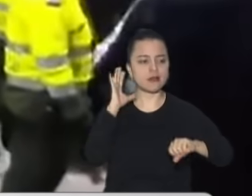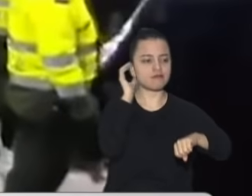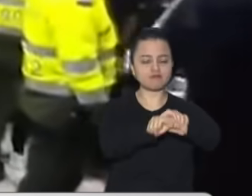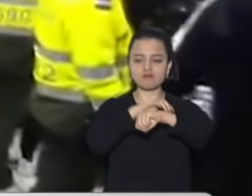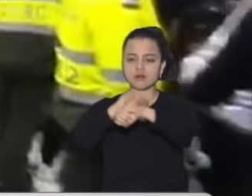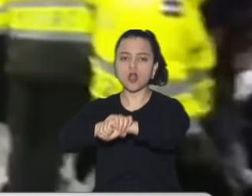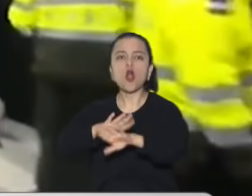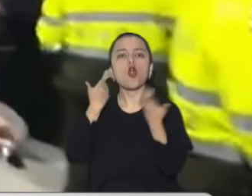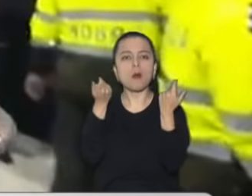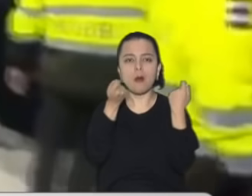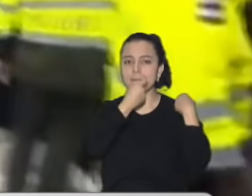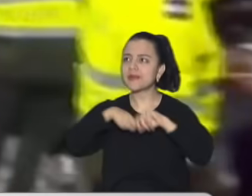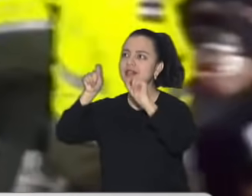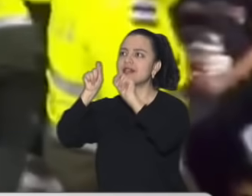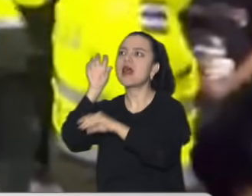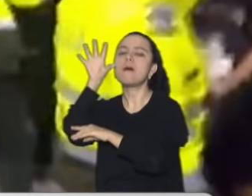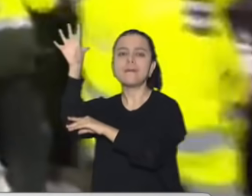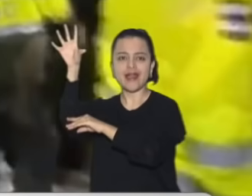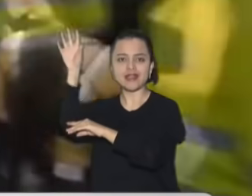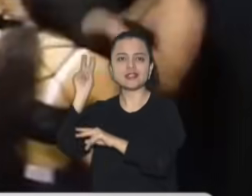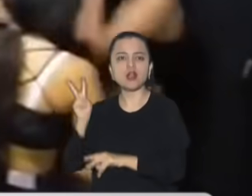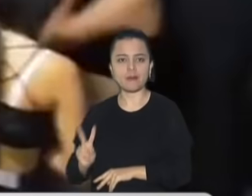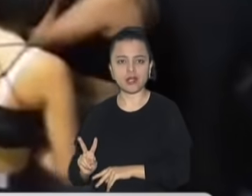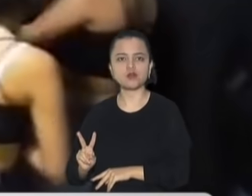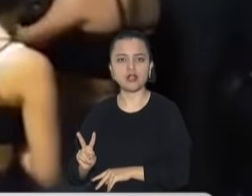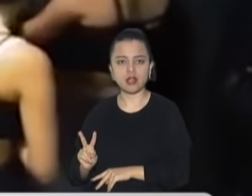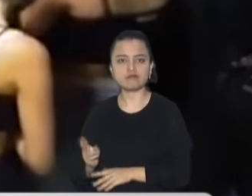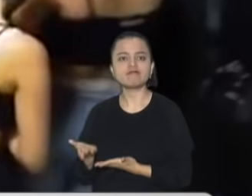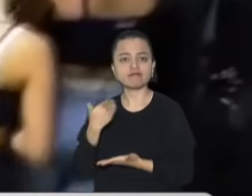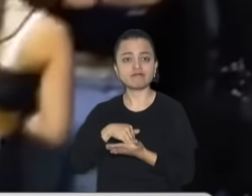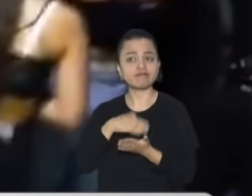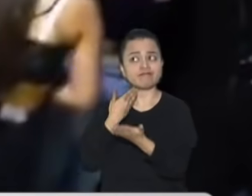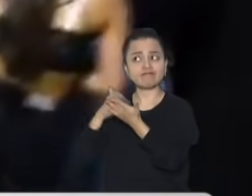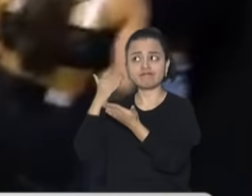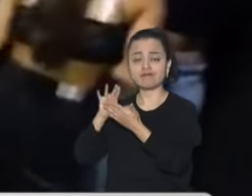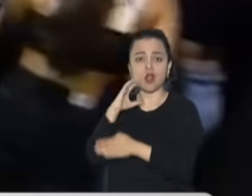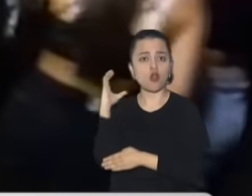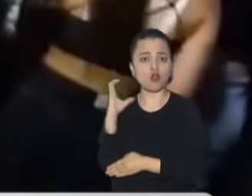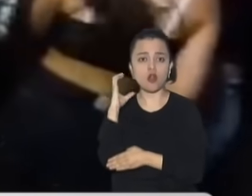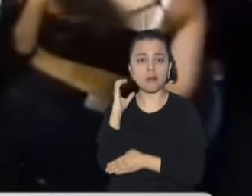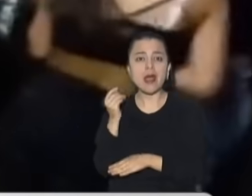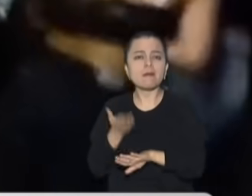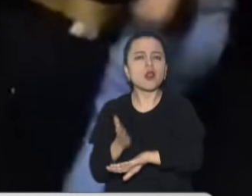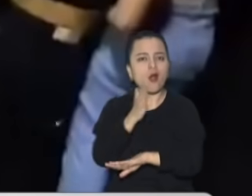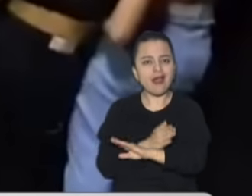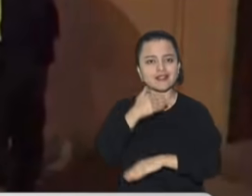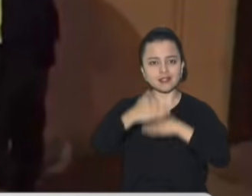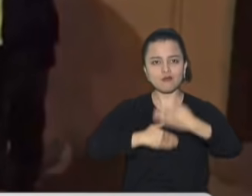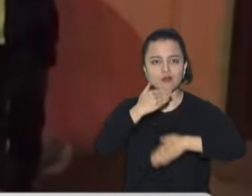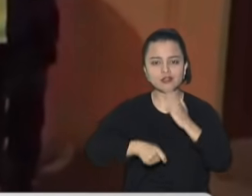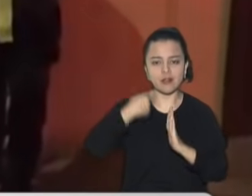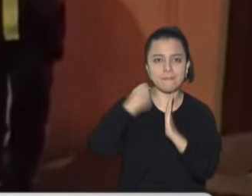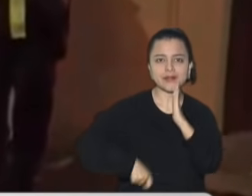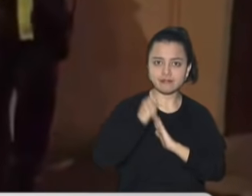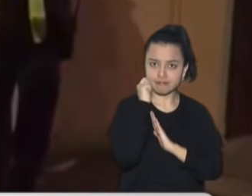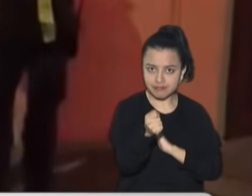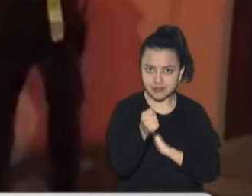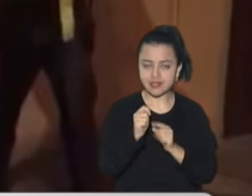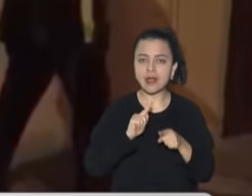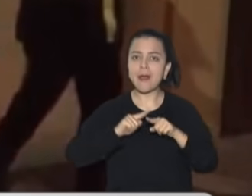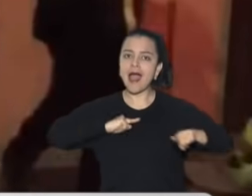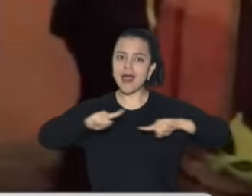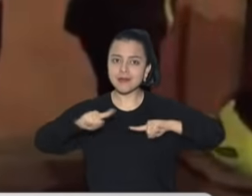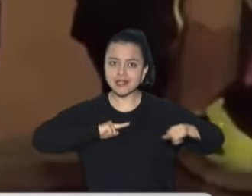personas sean puestas a disposición de la autoridad migratoria para iniciar un proceso administrativo sancionatorio que puede resultar en